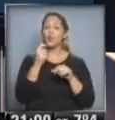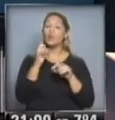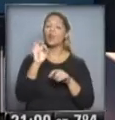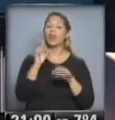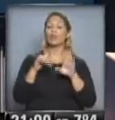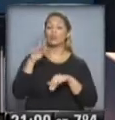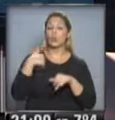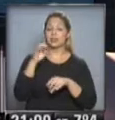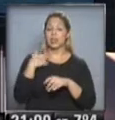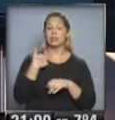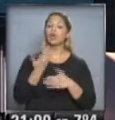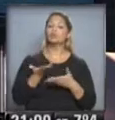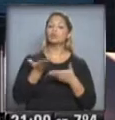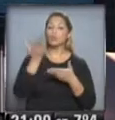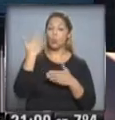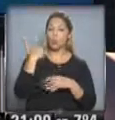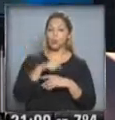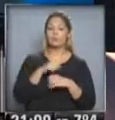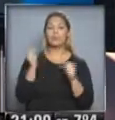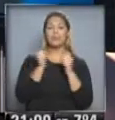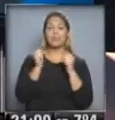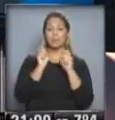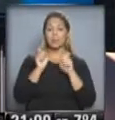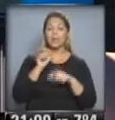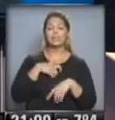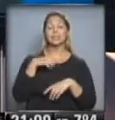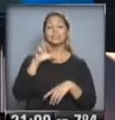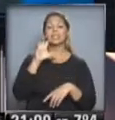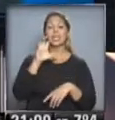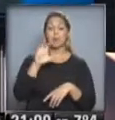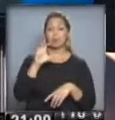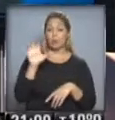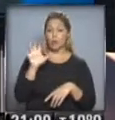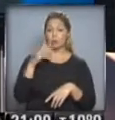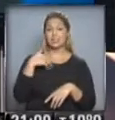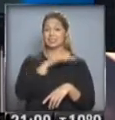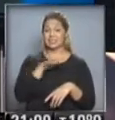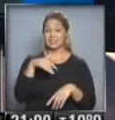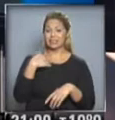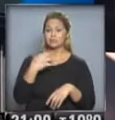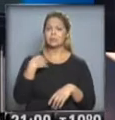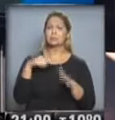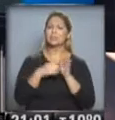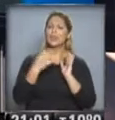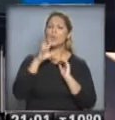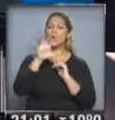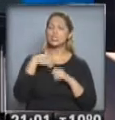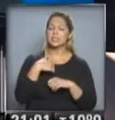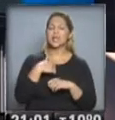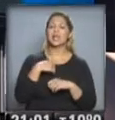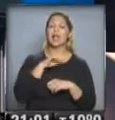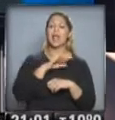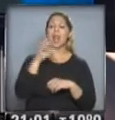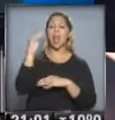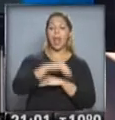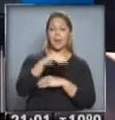temperatura mínima con aumento de nubosidad. El frío también se sentirá bastante en toda la pampa húmeda, especialmente en el centro y sur de Buenos Aires, también la